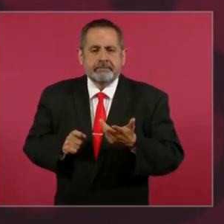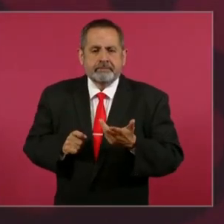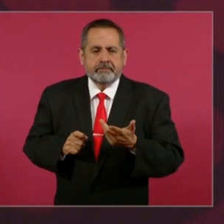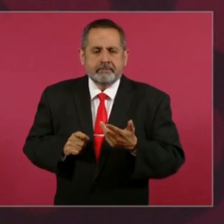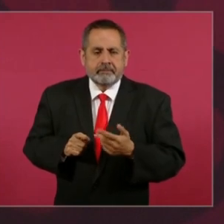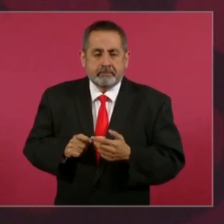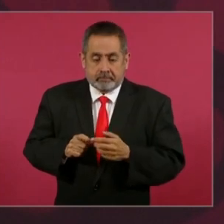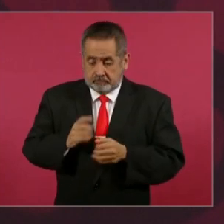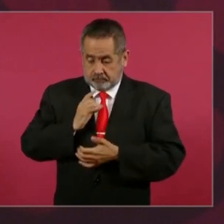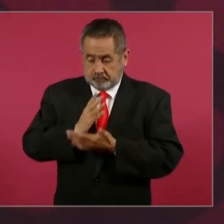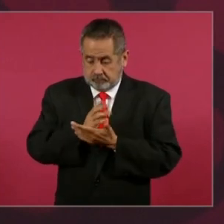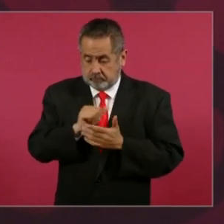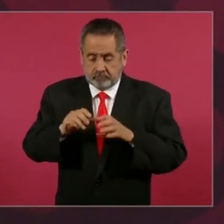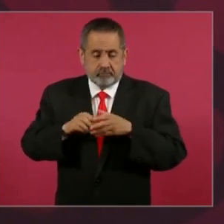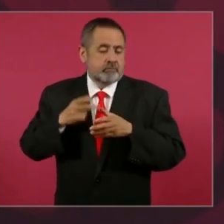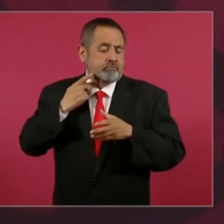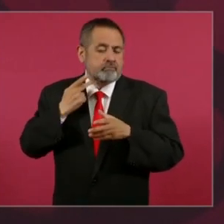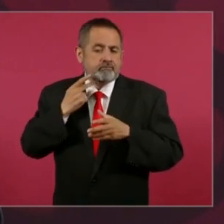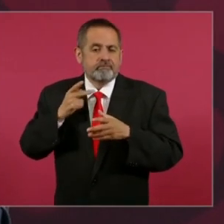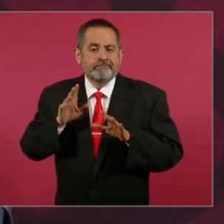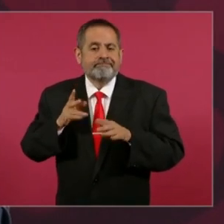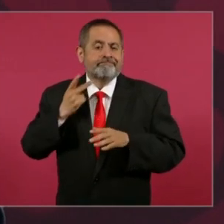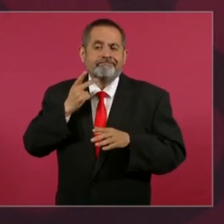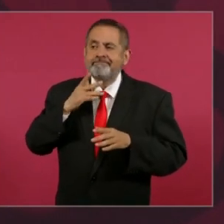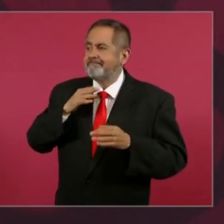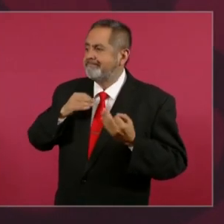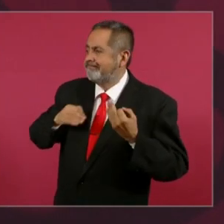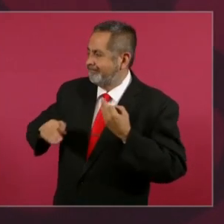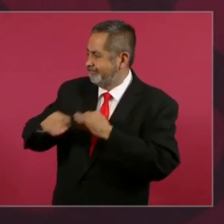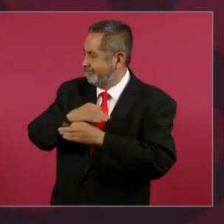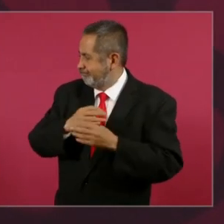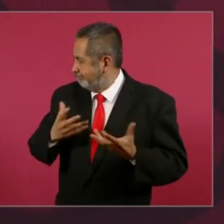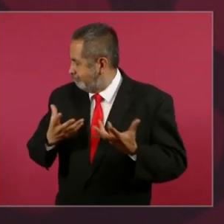asunto de los políticos, la política es asunto de todos.